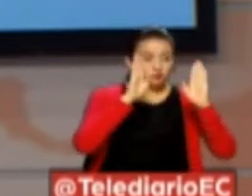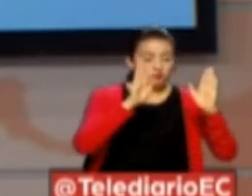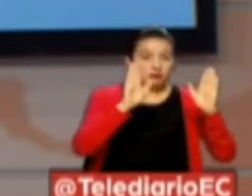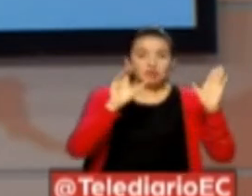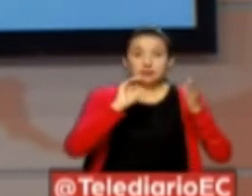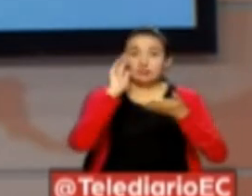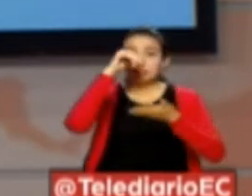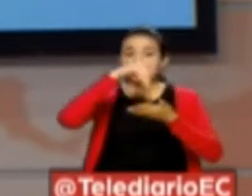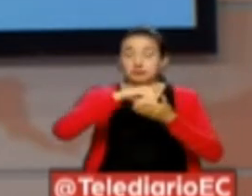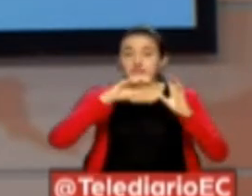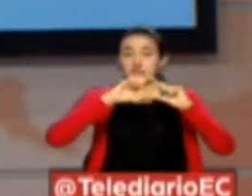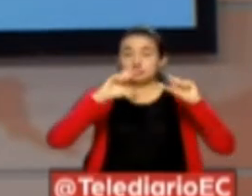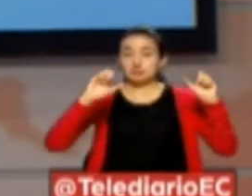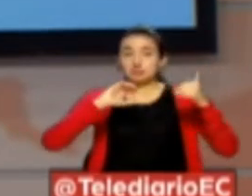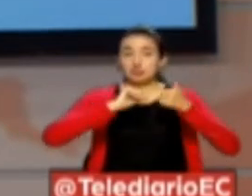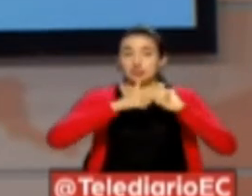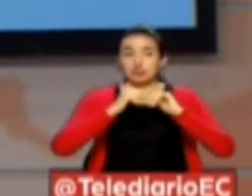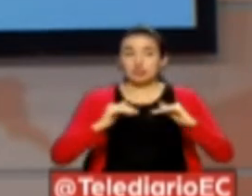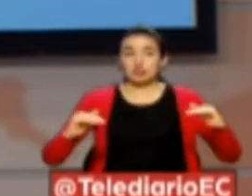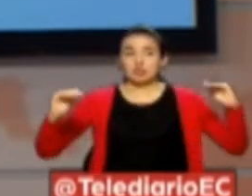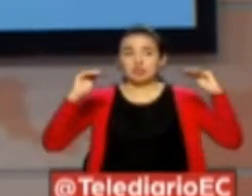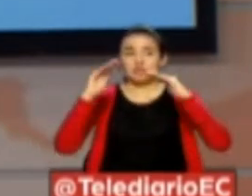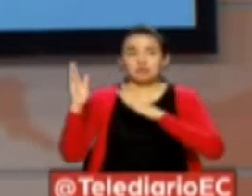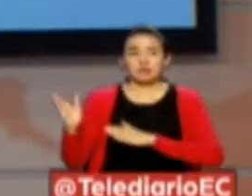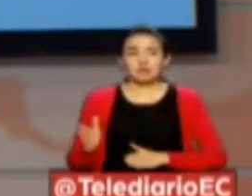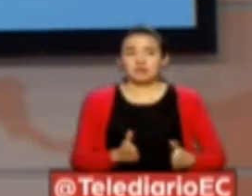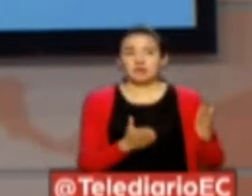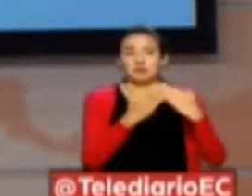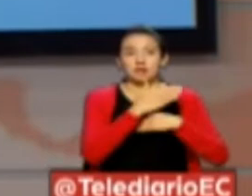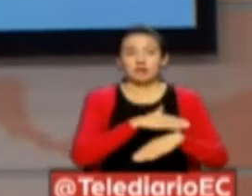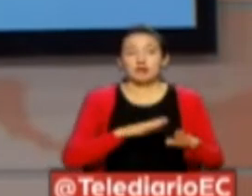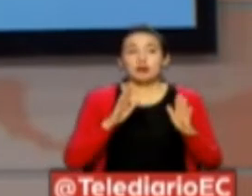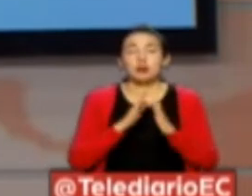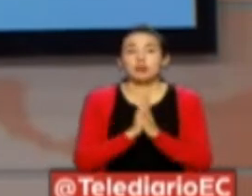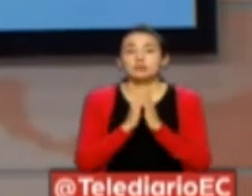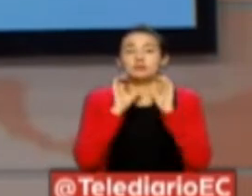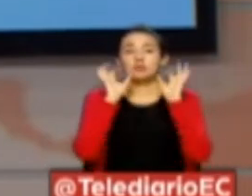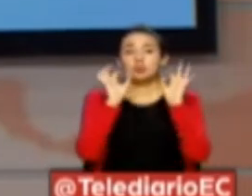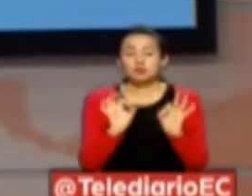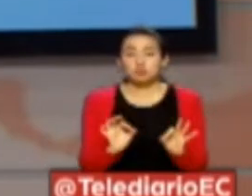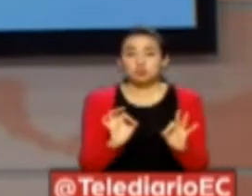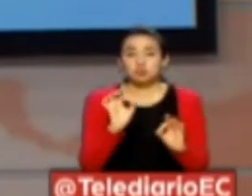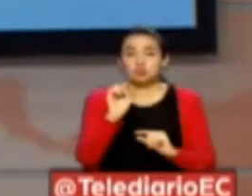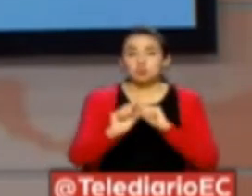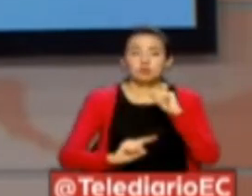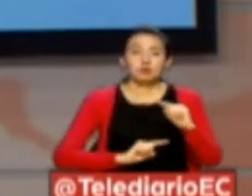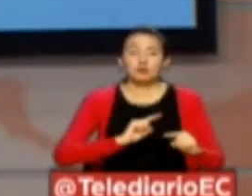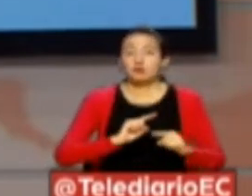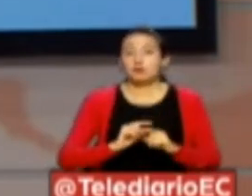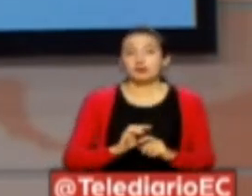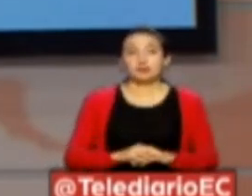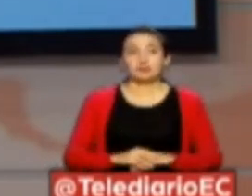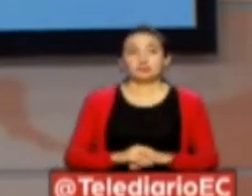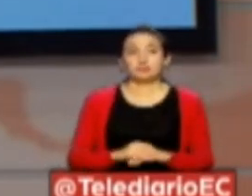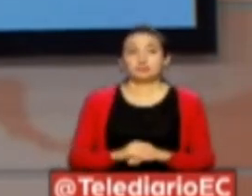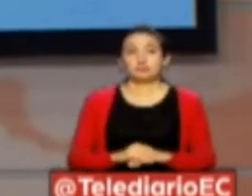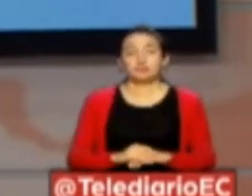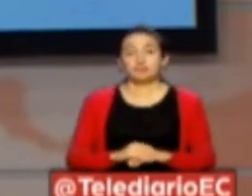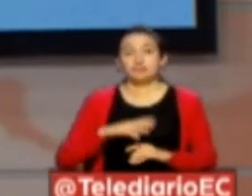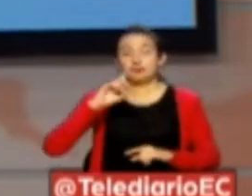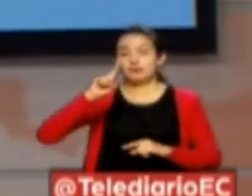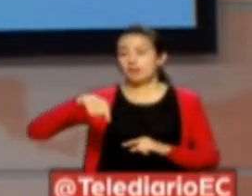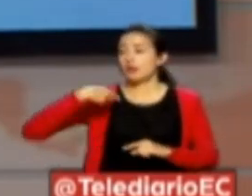centros de alto rendimiento y esperamos poderla abrir a empresas a la parte privada justamente para que sean los centros autos sustentables el